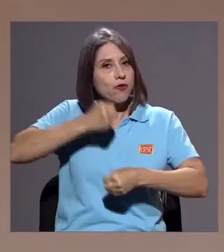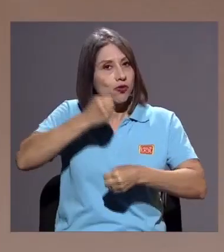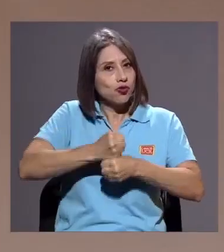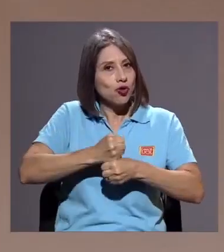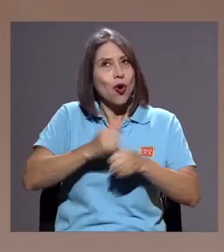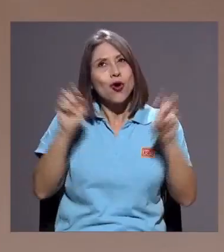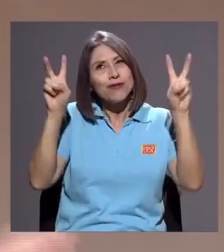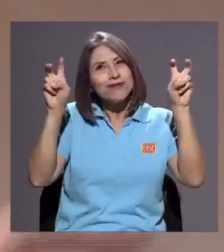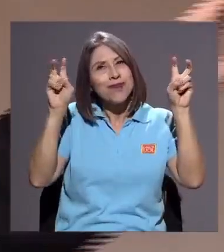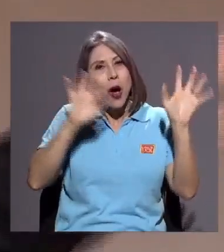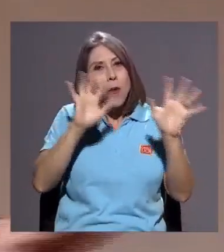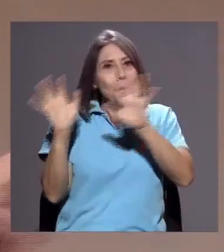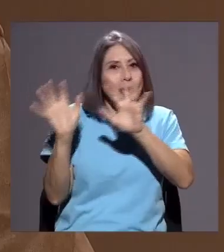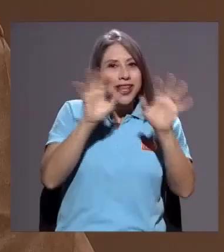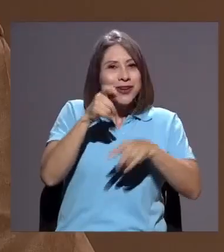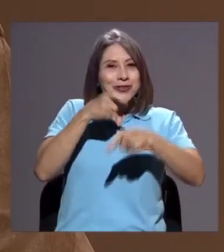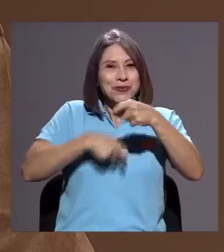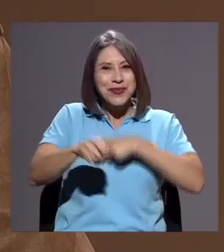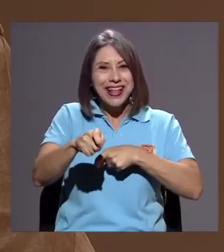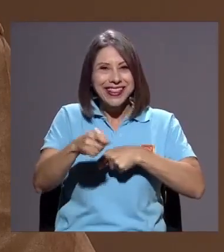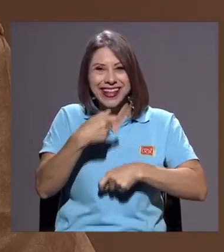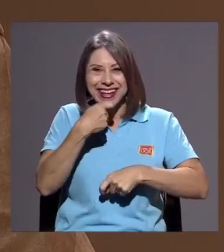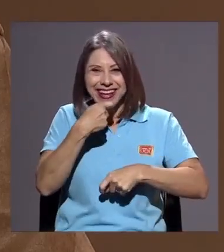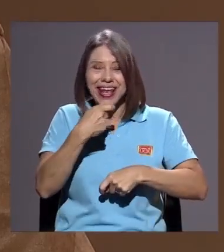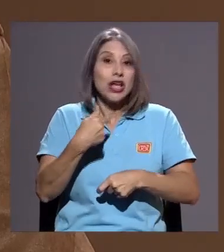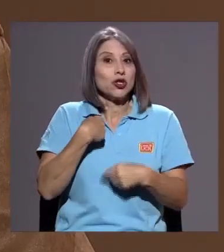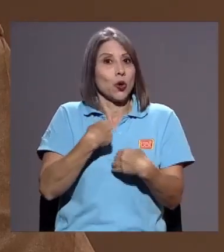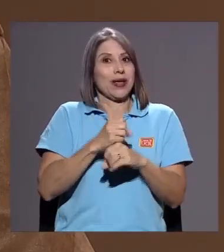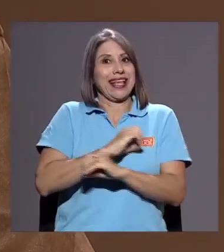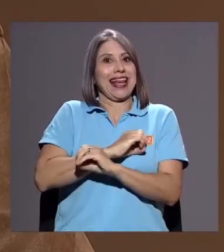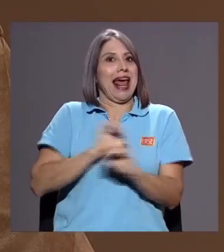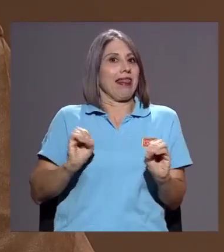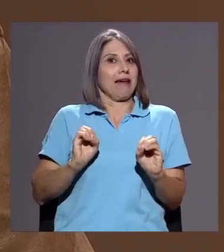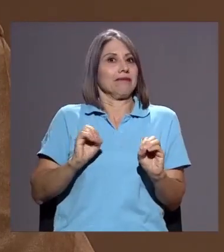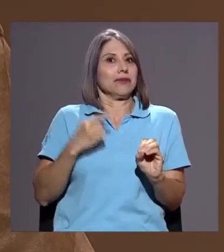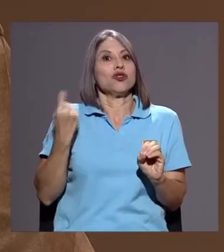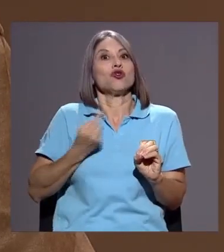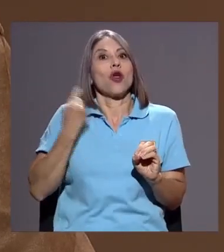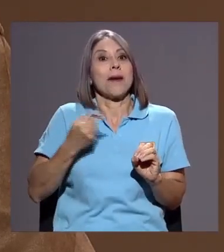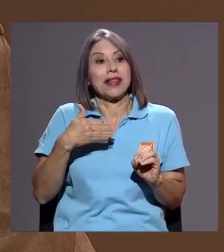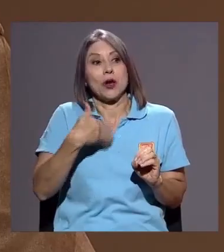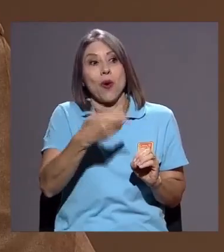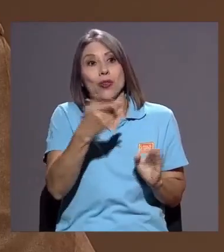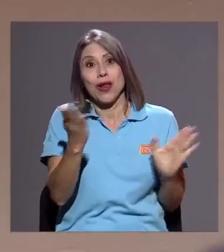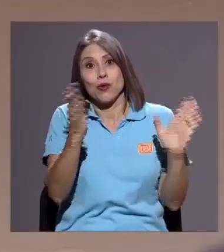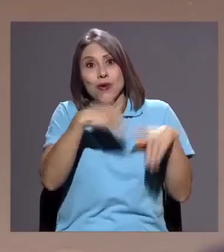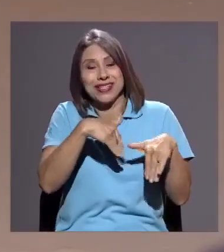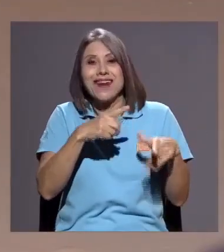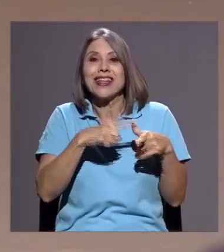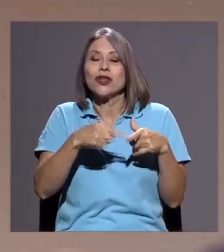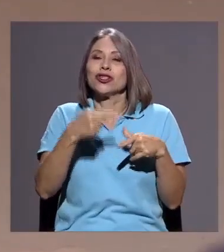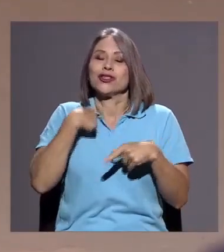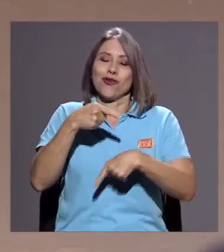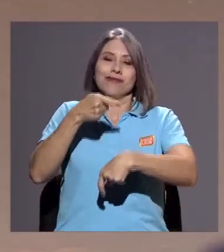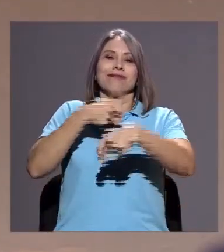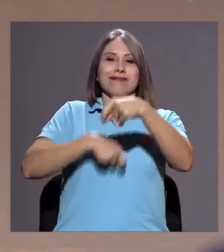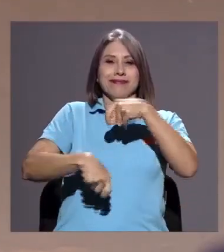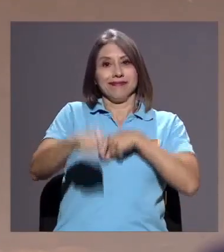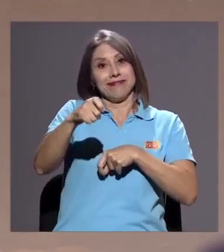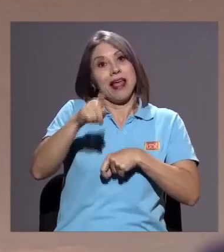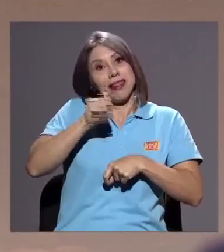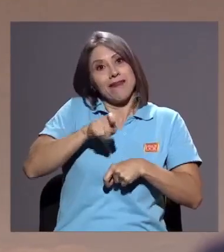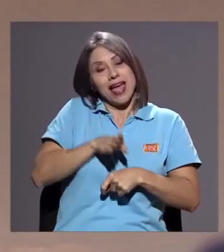portero suplente. Yo no hacía nada, excepto cuando el portero no estaba, entonces de ahí no me tocaba estar